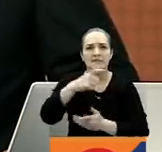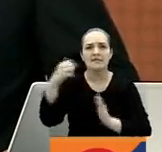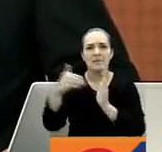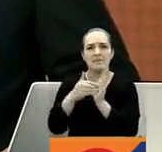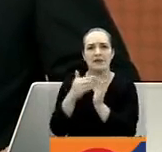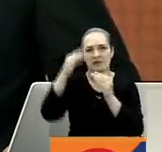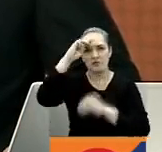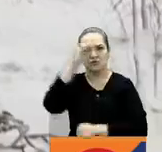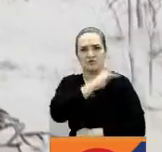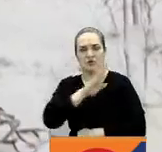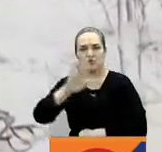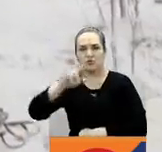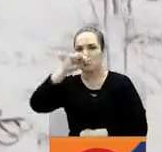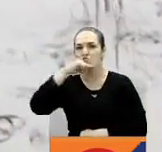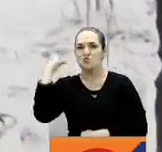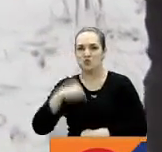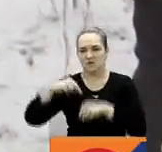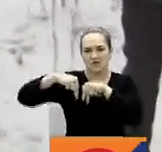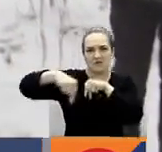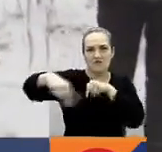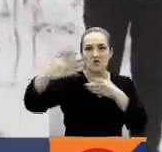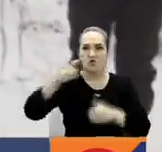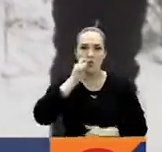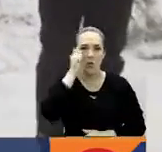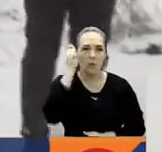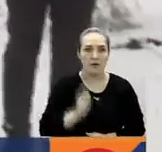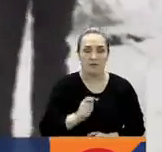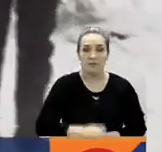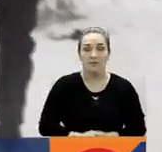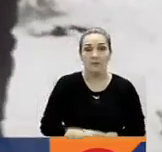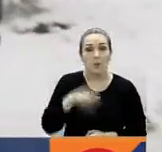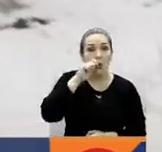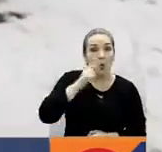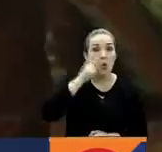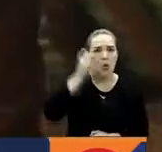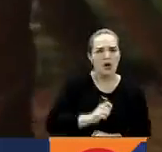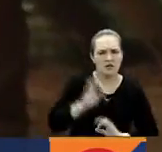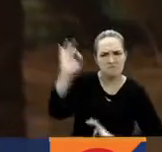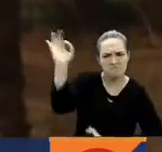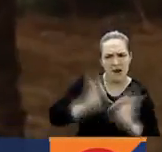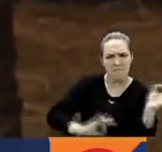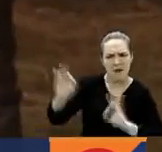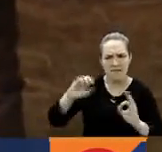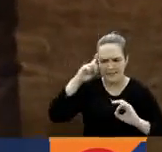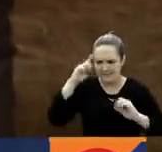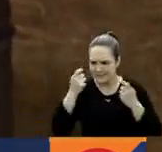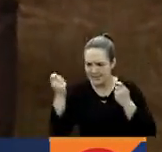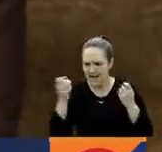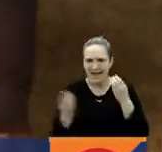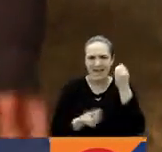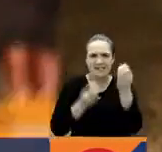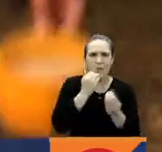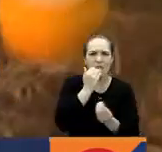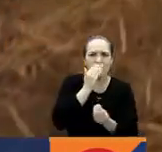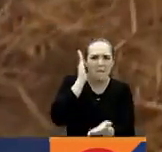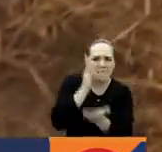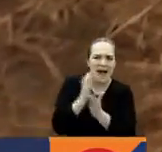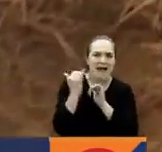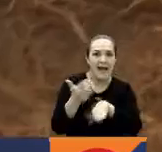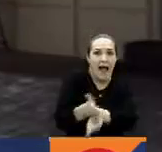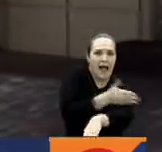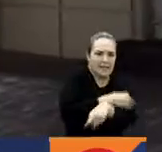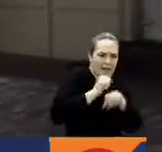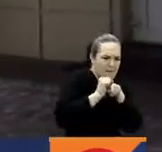ucrania mientras soldados ucranianos se ensayan maniobras de supervivencia para tiempos de guerra en áreas limítrofes